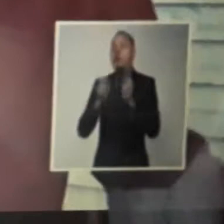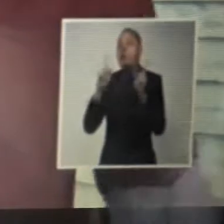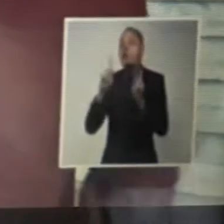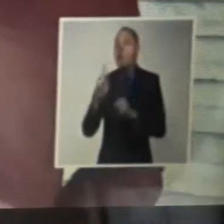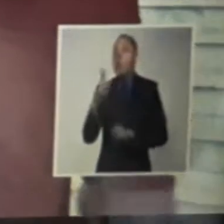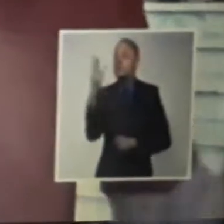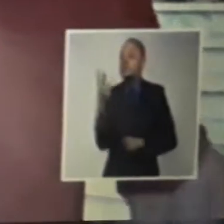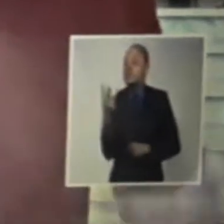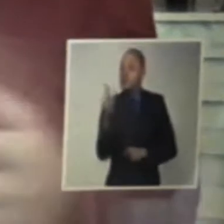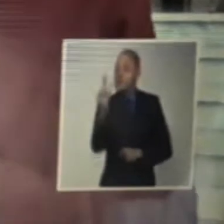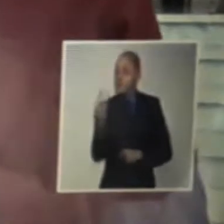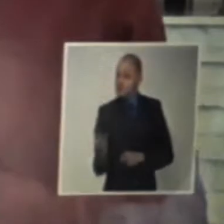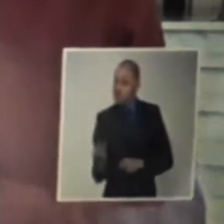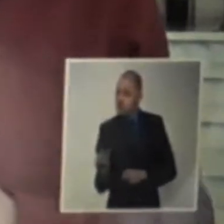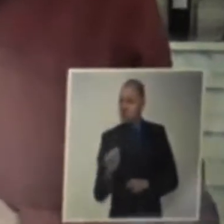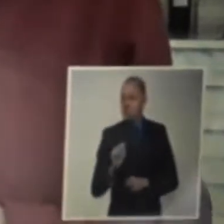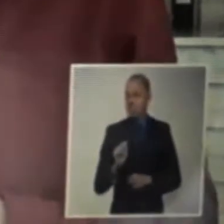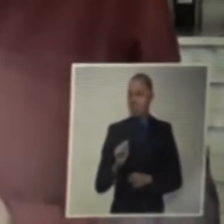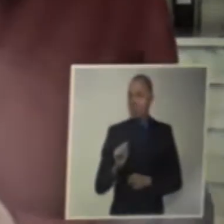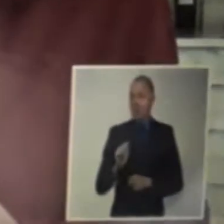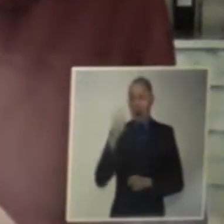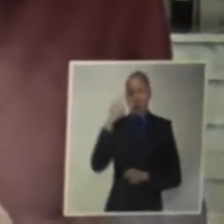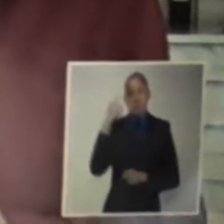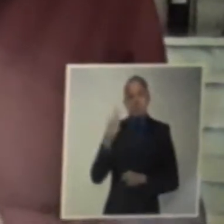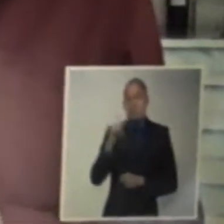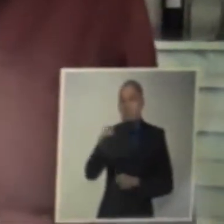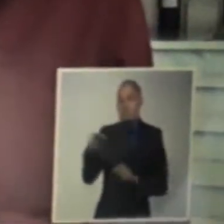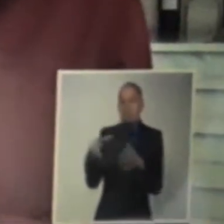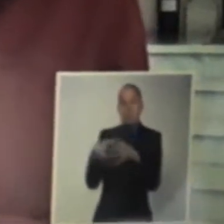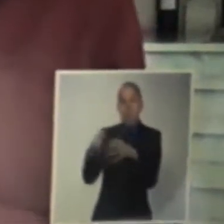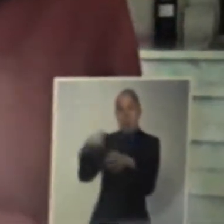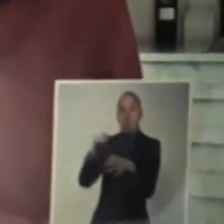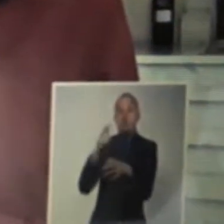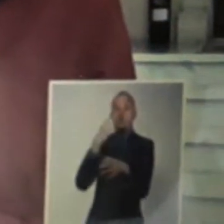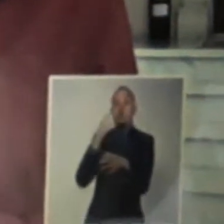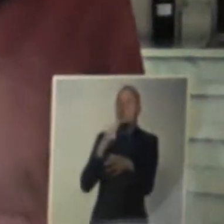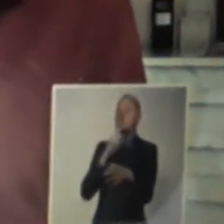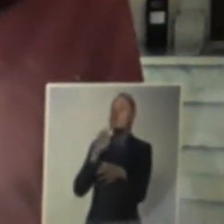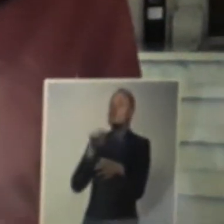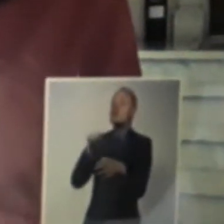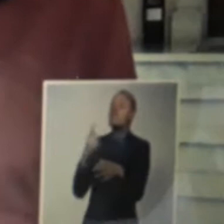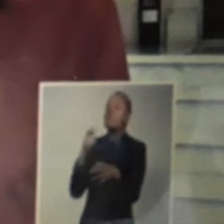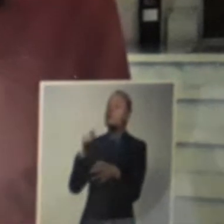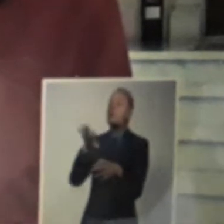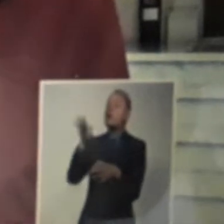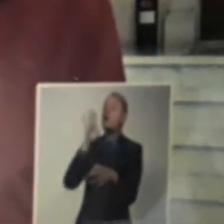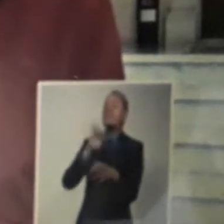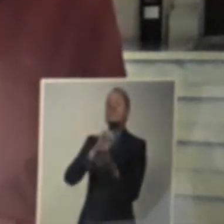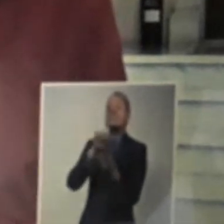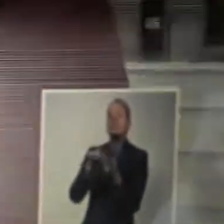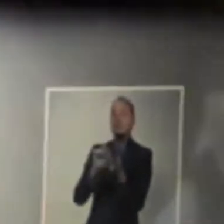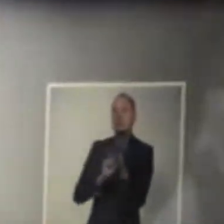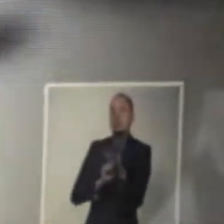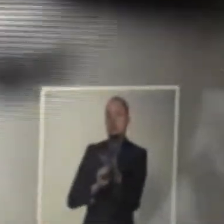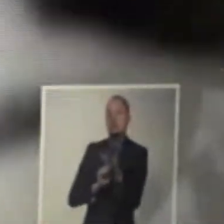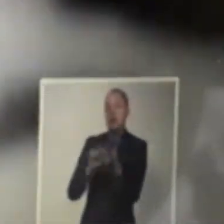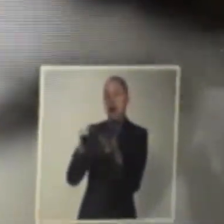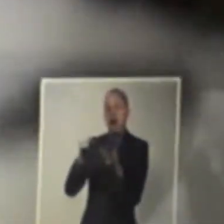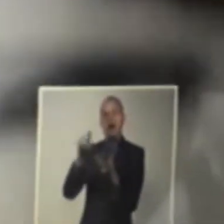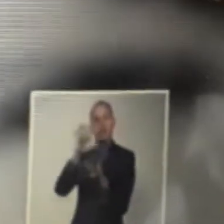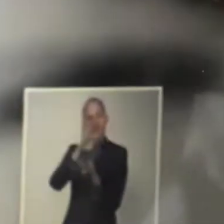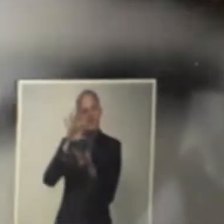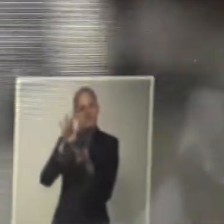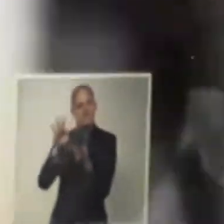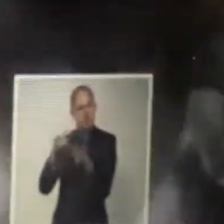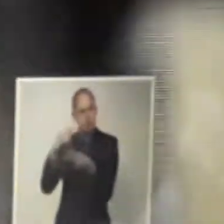escogidas, no sé cómo decirlo, seleccionadas como voceros de este grupo muy pequeño y muy provocador. Y entonces me